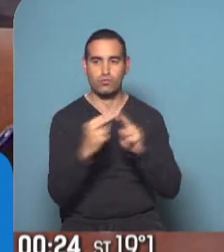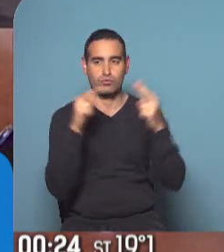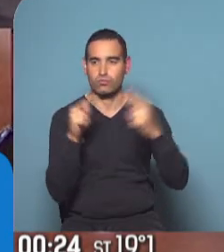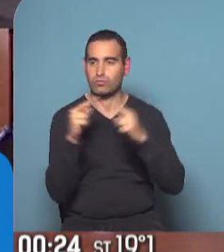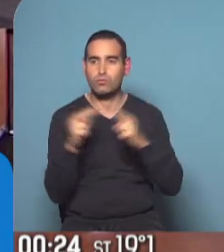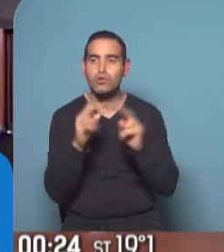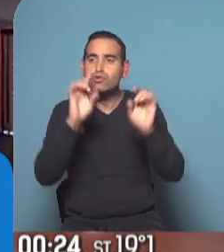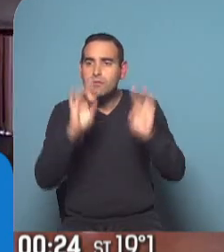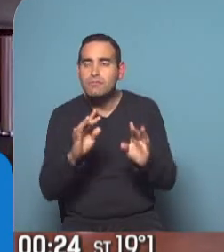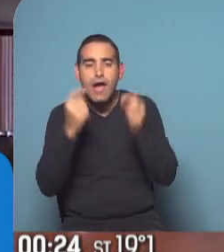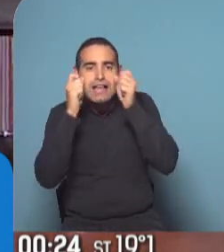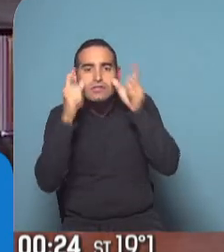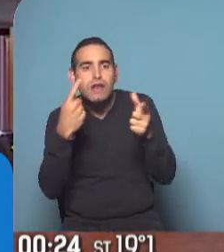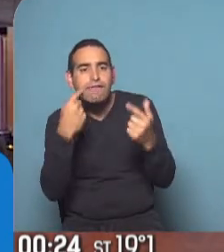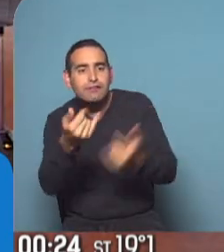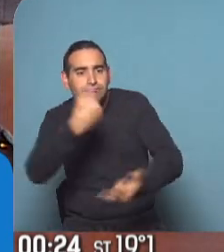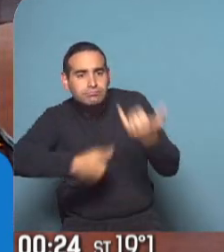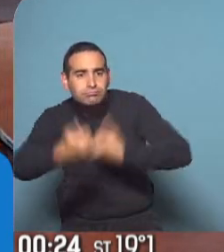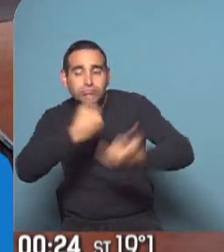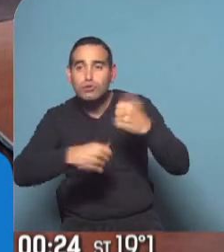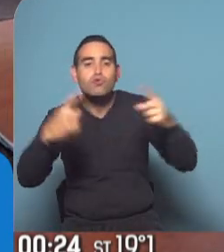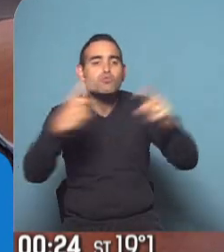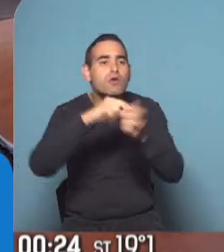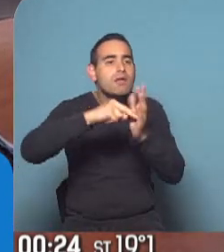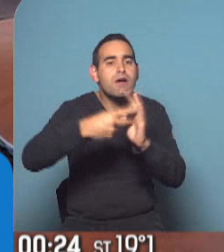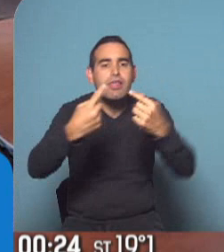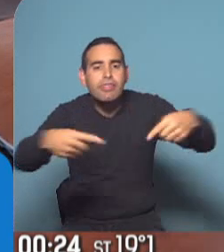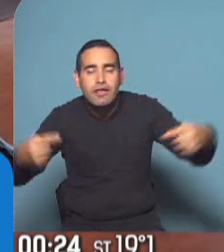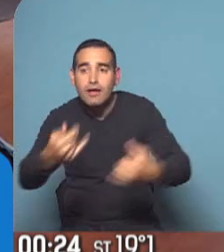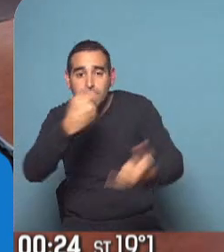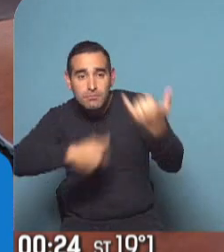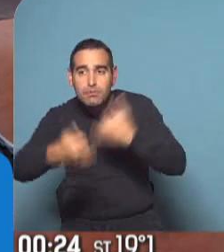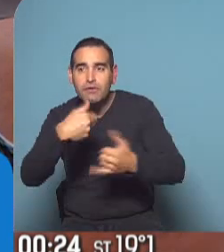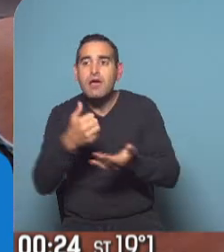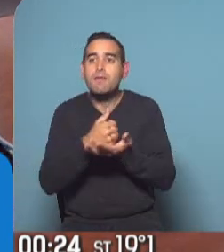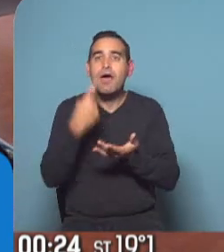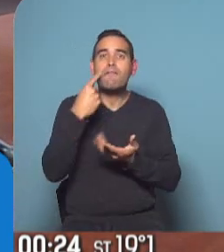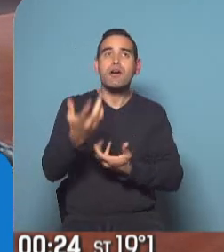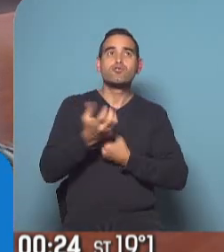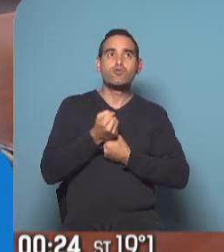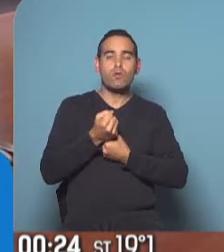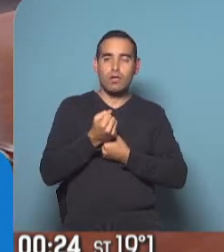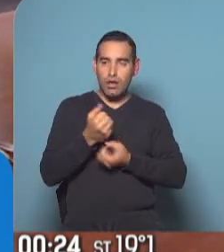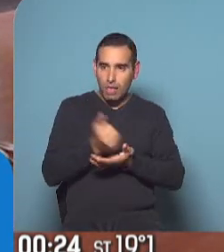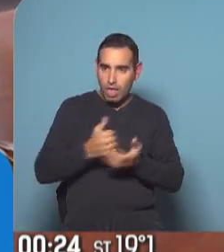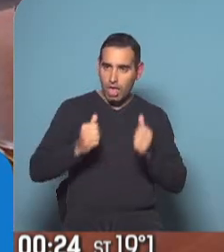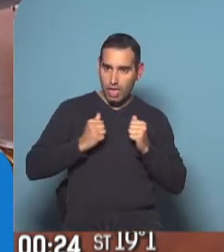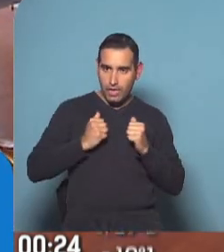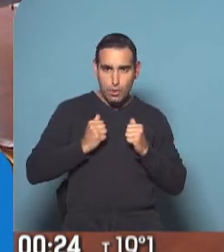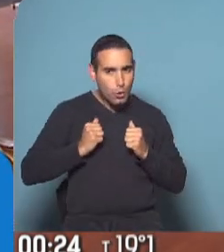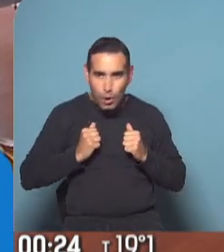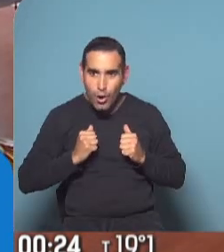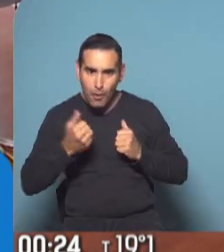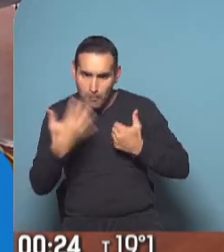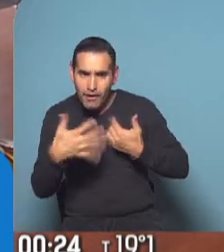poner el oído pero oído de verdad y a partir de los problemas mostrarles que no tienen que esperar que venga alguien a salvar la vida sino que ellos si se